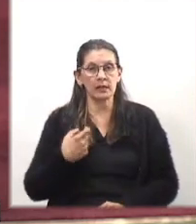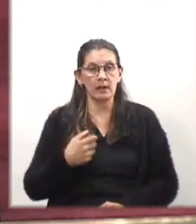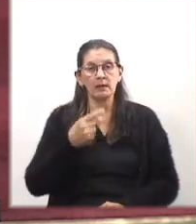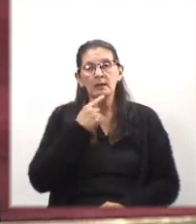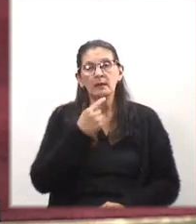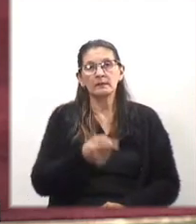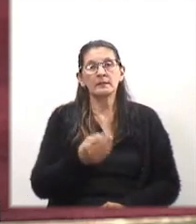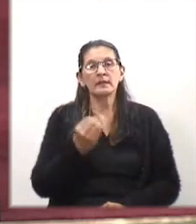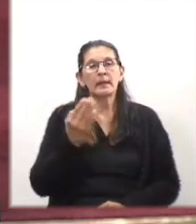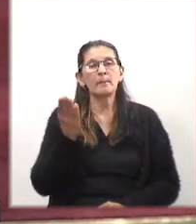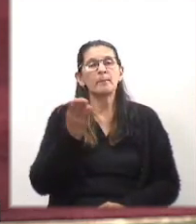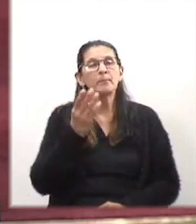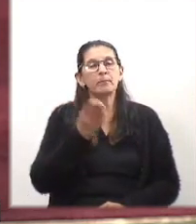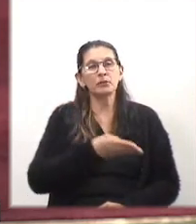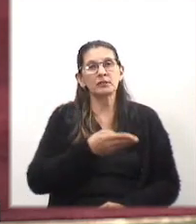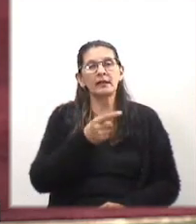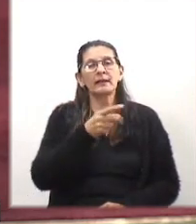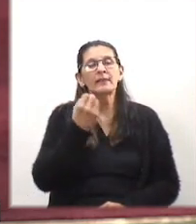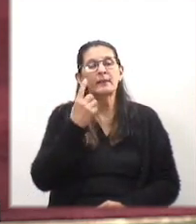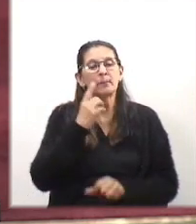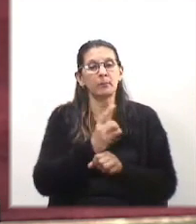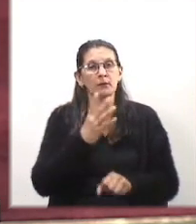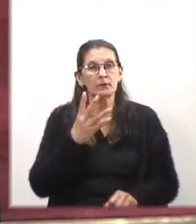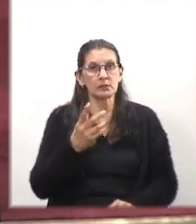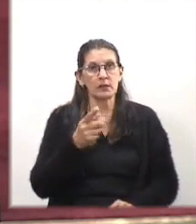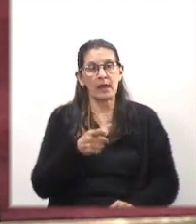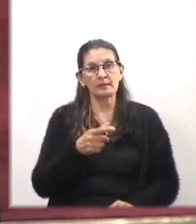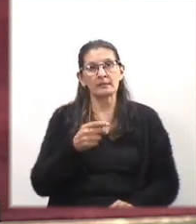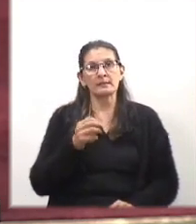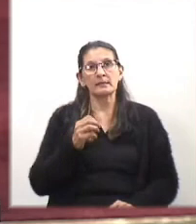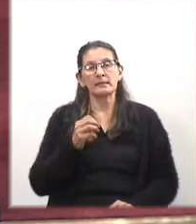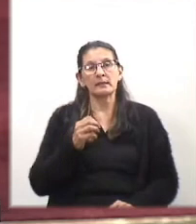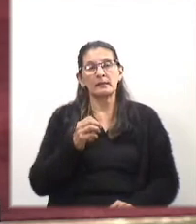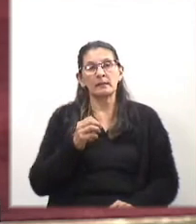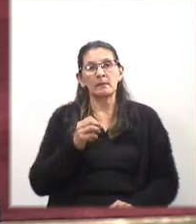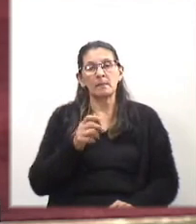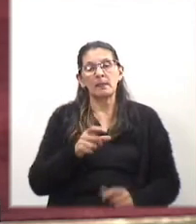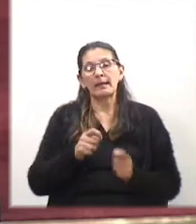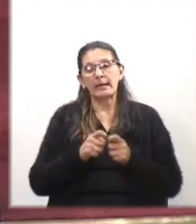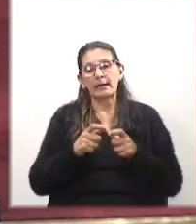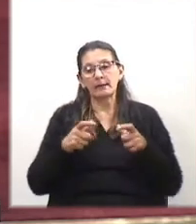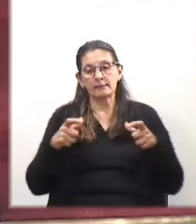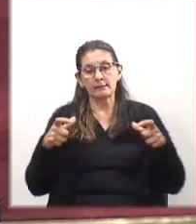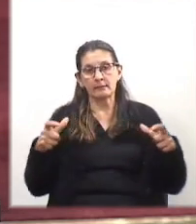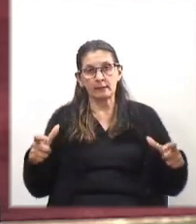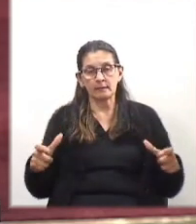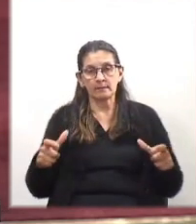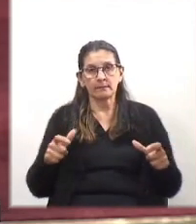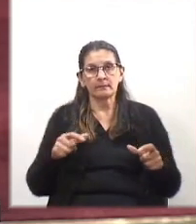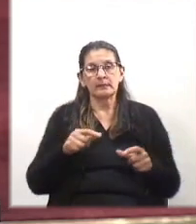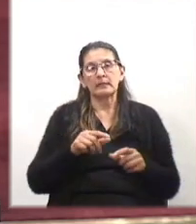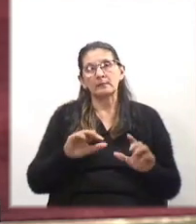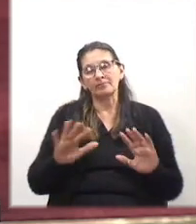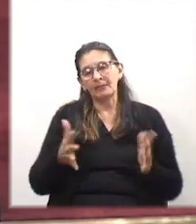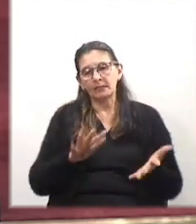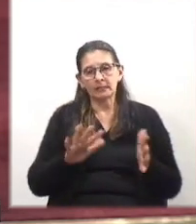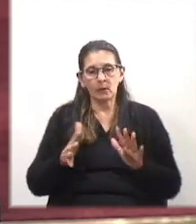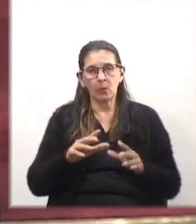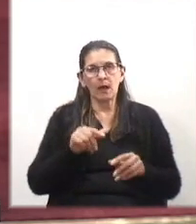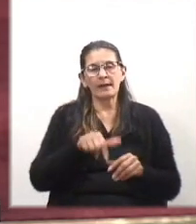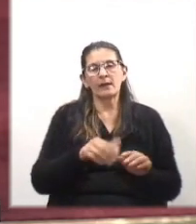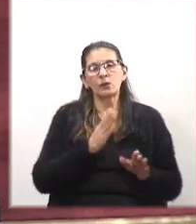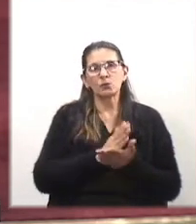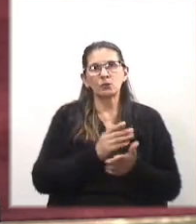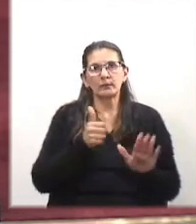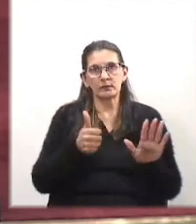que el porcentaje de profesionales declarados en no ejercicio han crecido excepcionalmente y regularmente en los